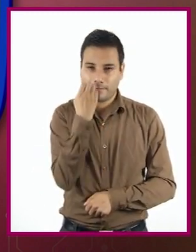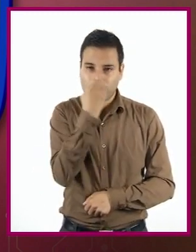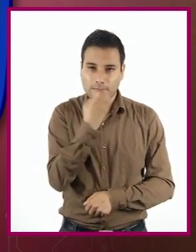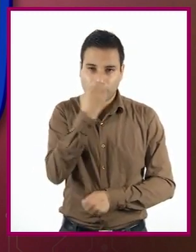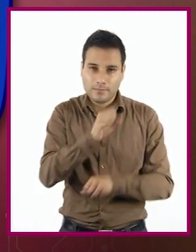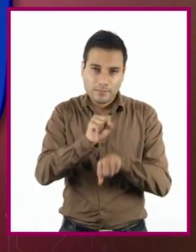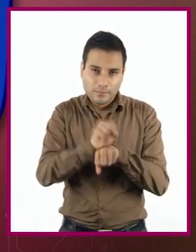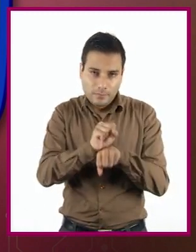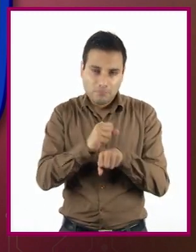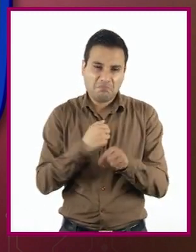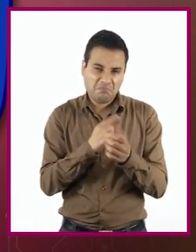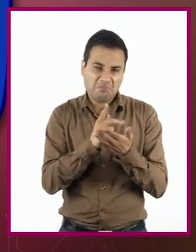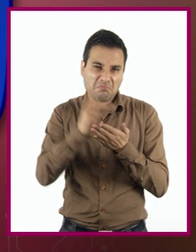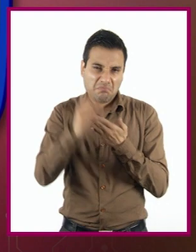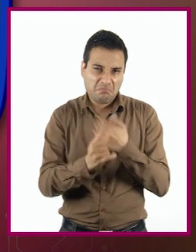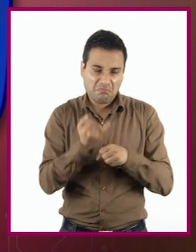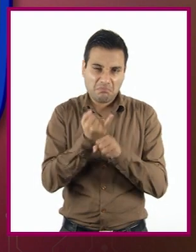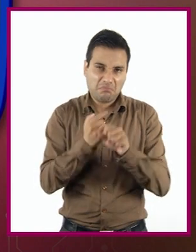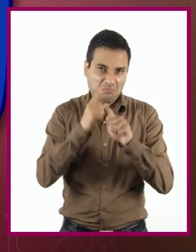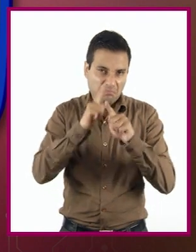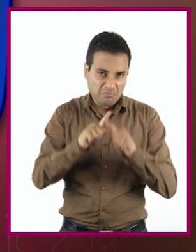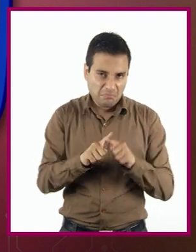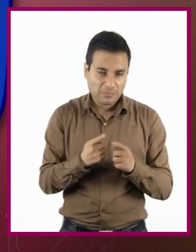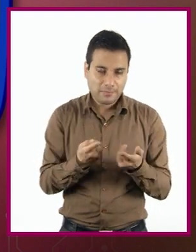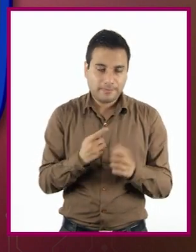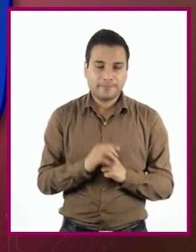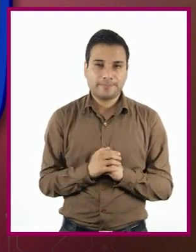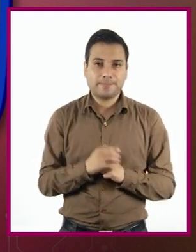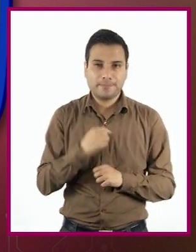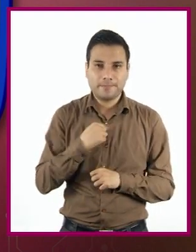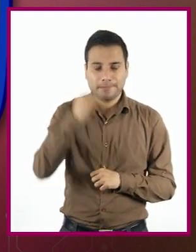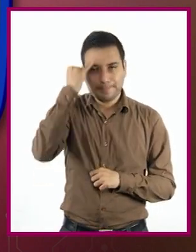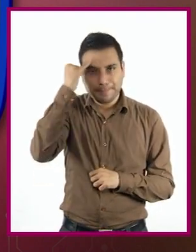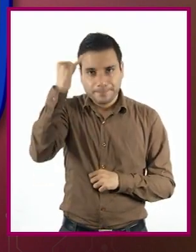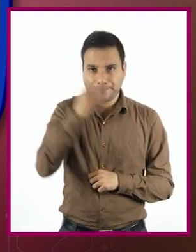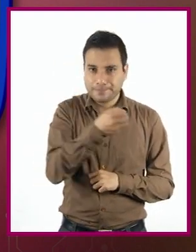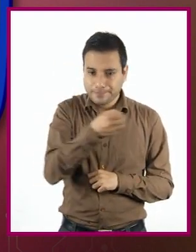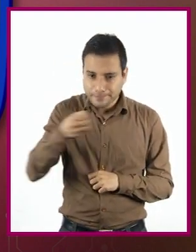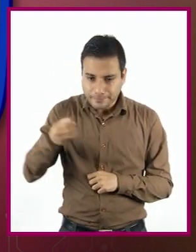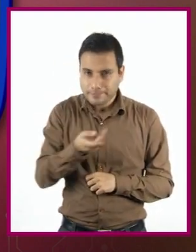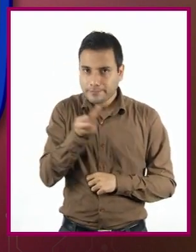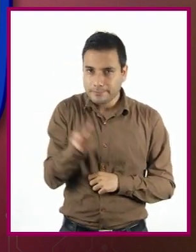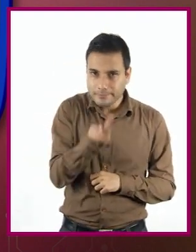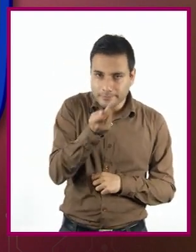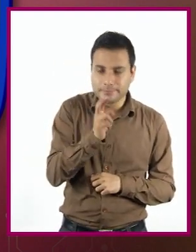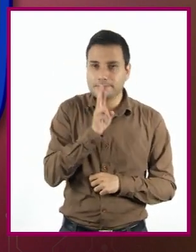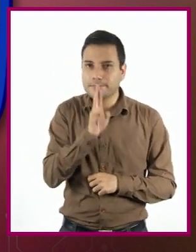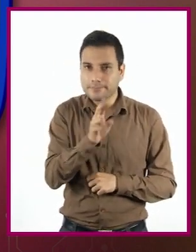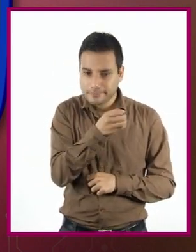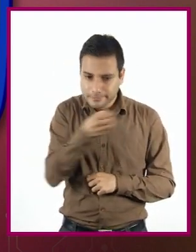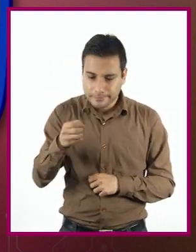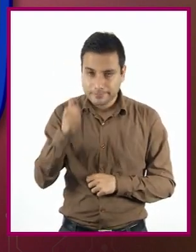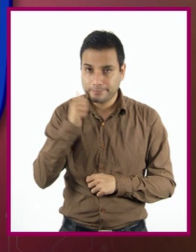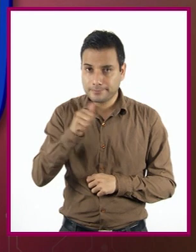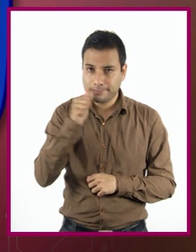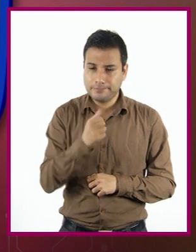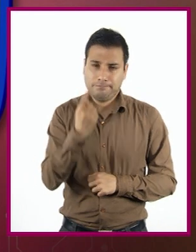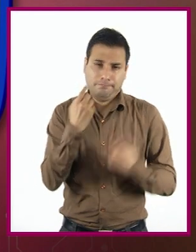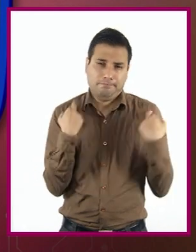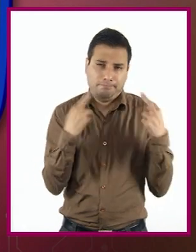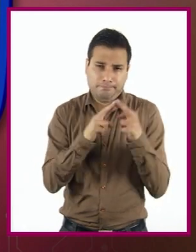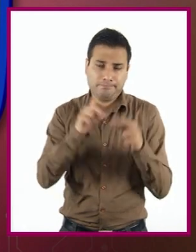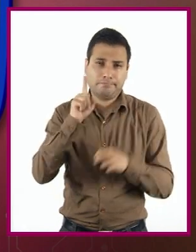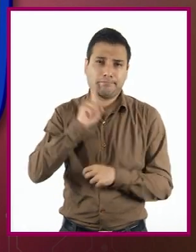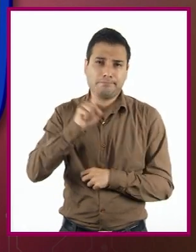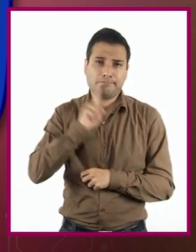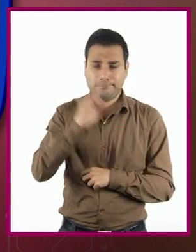realicé varios proyectos de investigación. Me ayudó mucho a organizar mis ideas, preguntas y resultados. Recuerdo que un día mi maestra de la asignatura de